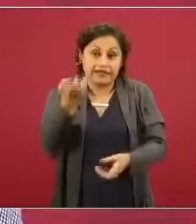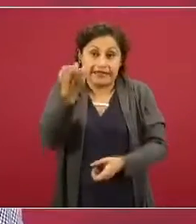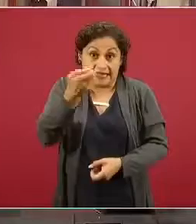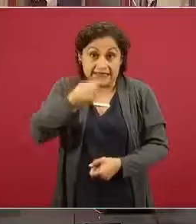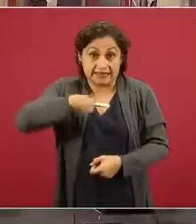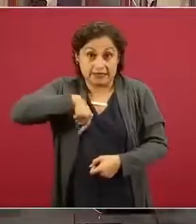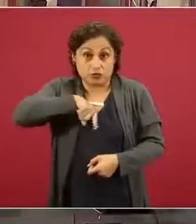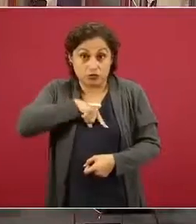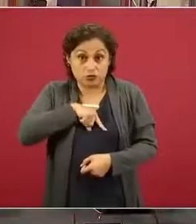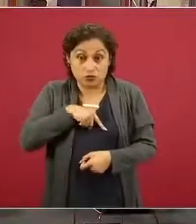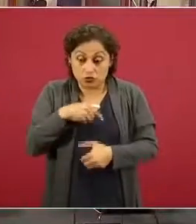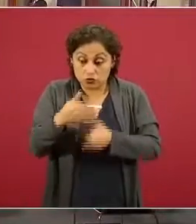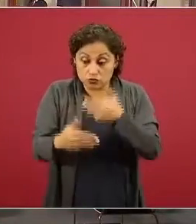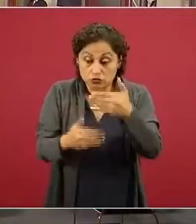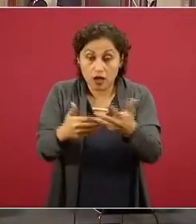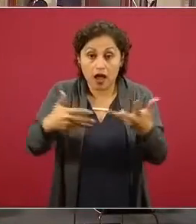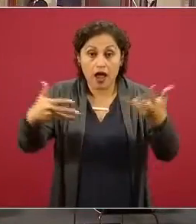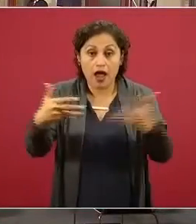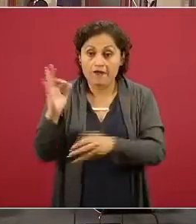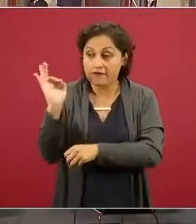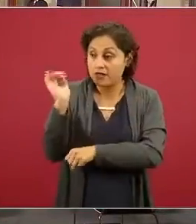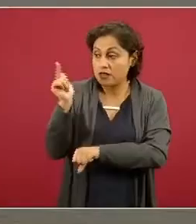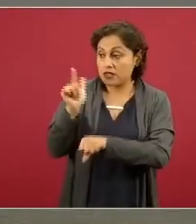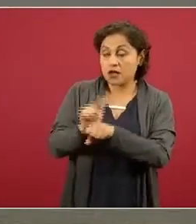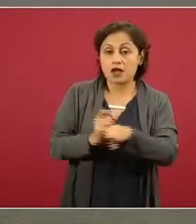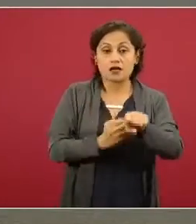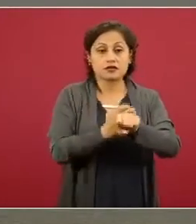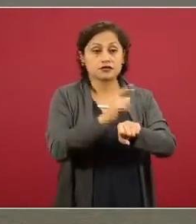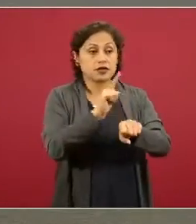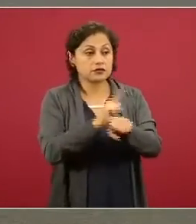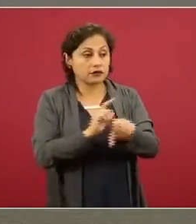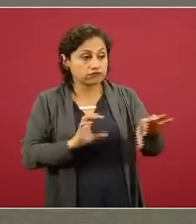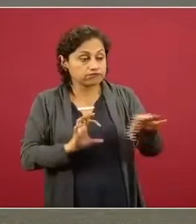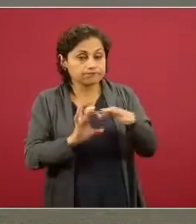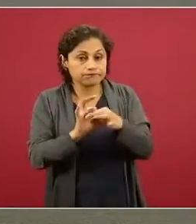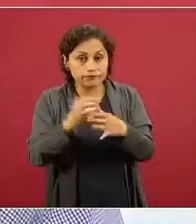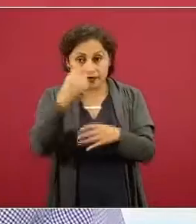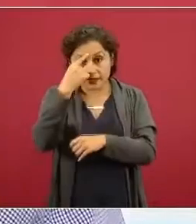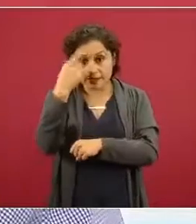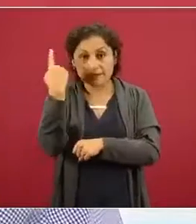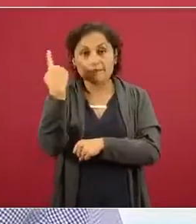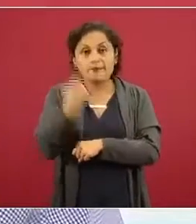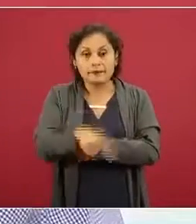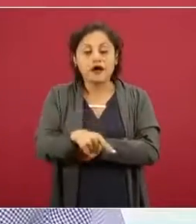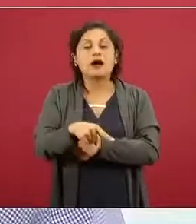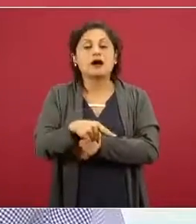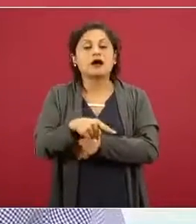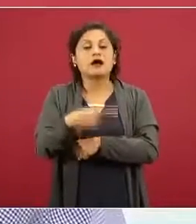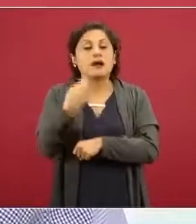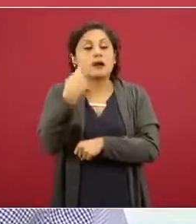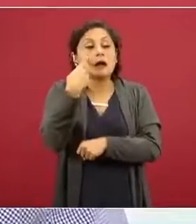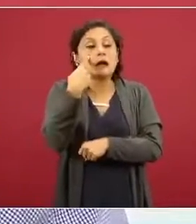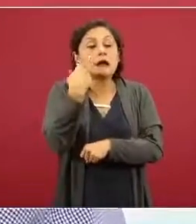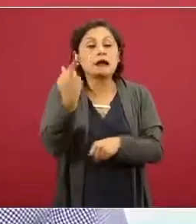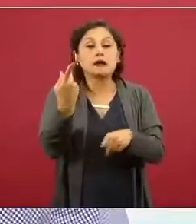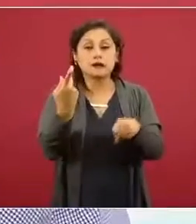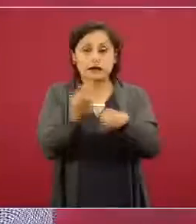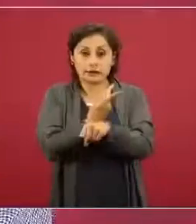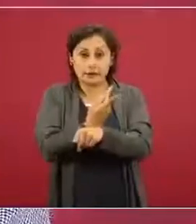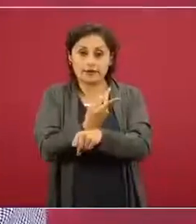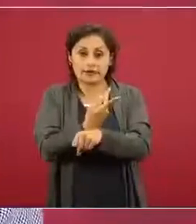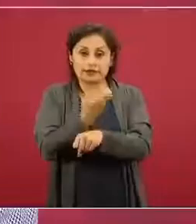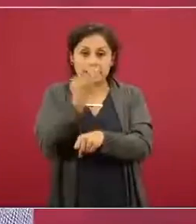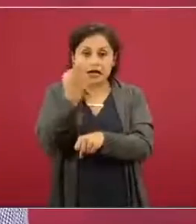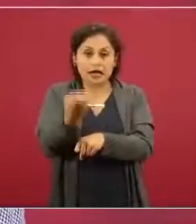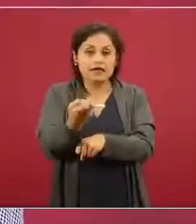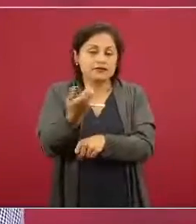y cada entidad federativa tiene estas estrategias de acercarse a la comunidad, lo que llamamos la atención primaria de la